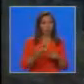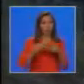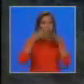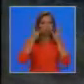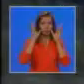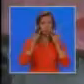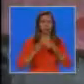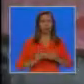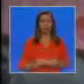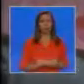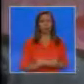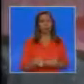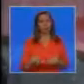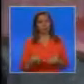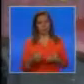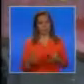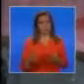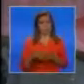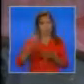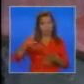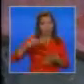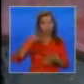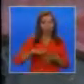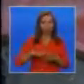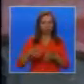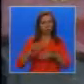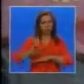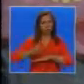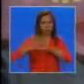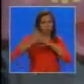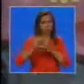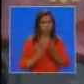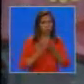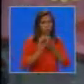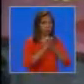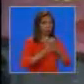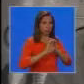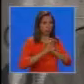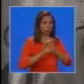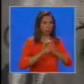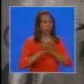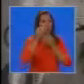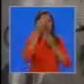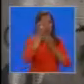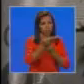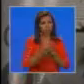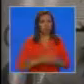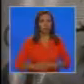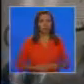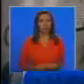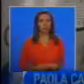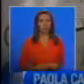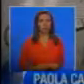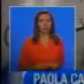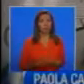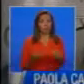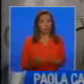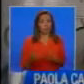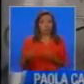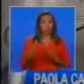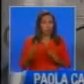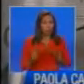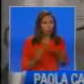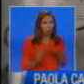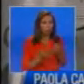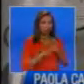Agencia Nacional de Tránsito y el Ministerio de Transporte emitieron la información con la que cuentan. Hasta la información que nosotros tenemos, el bus